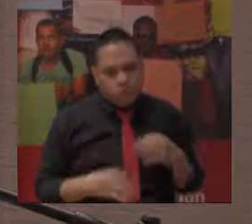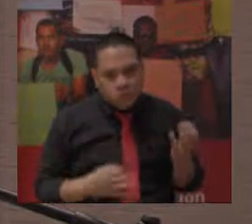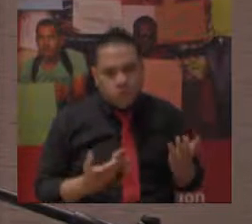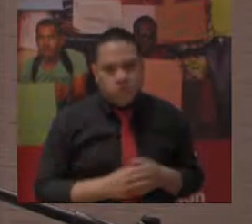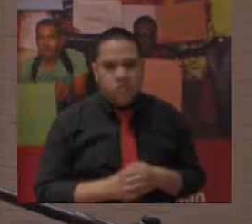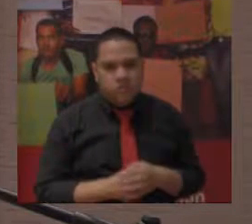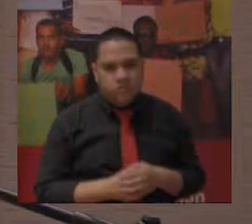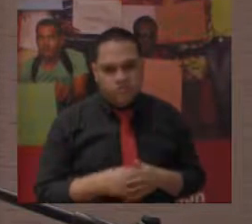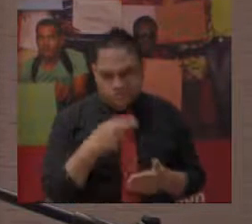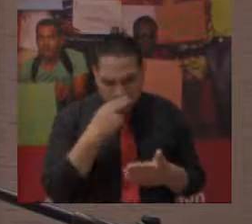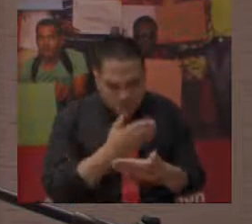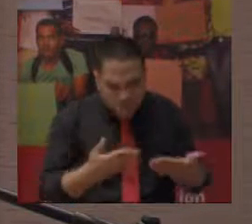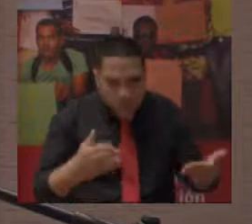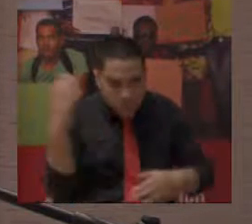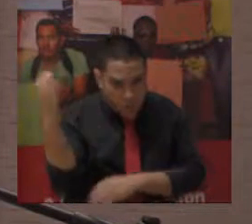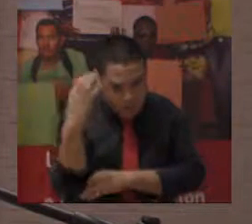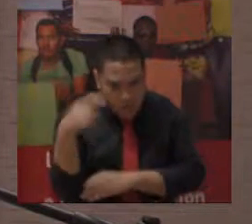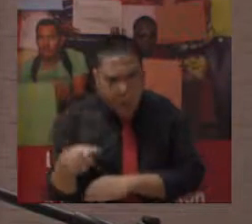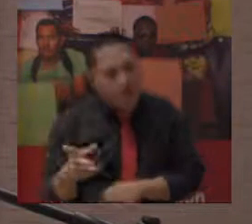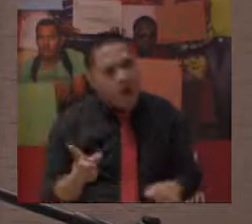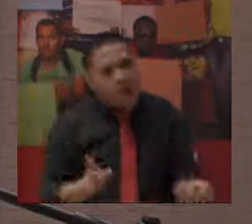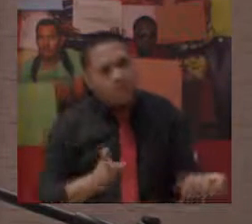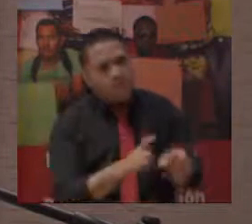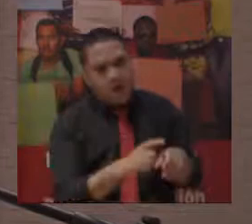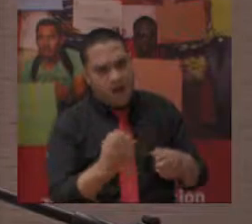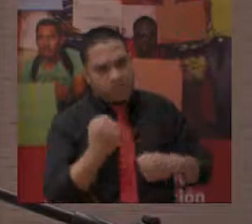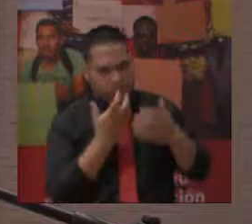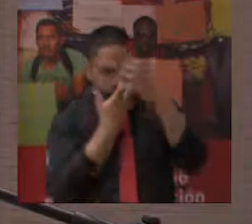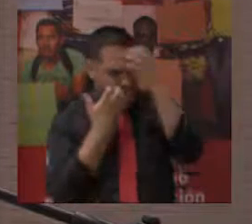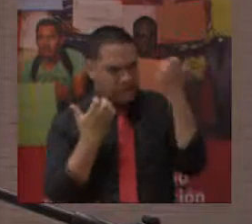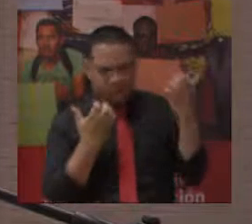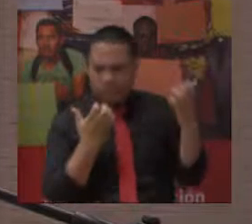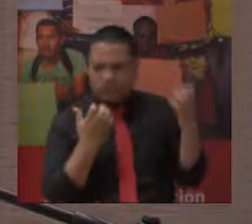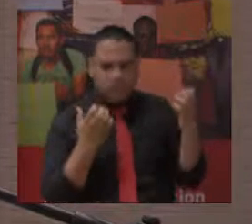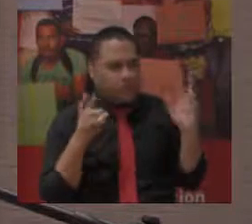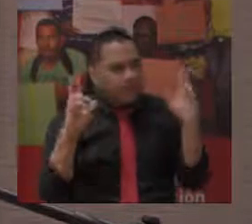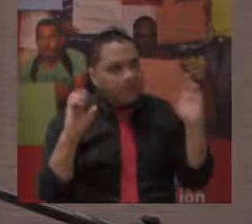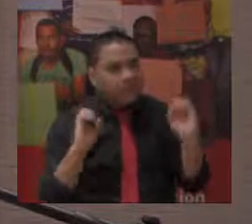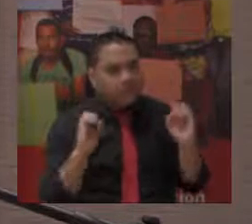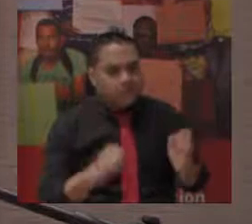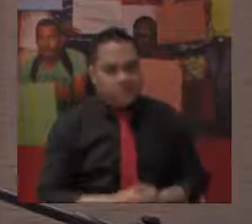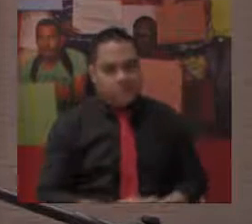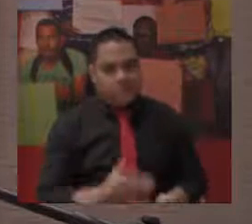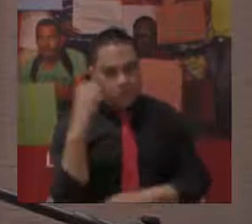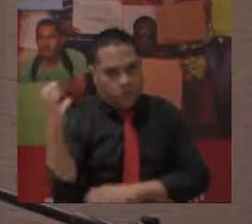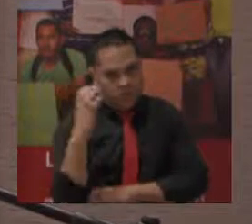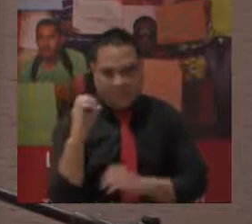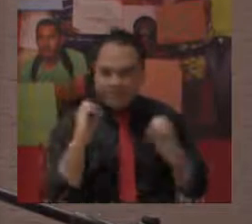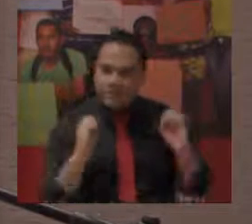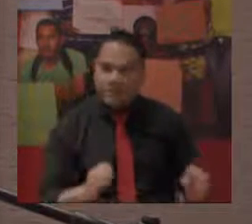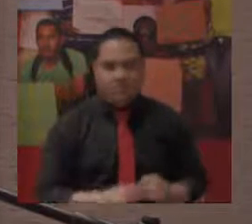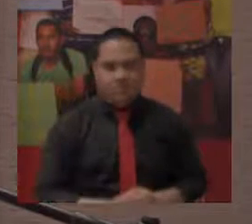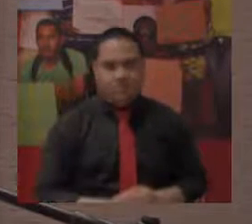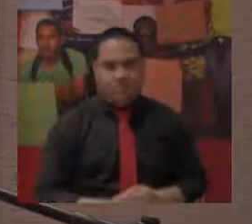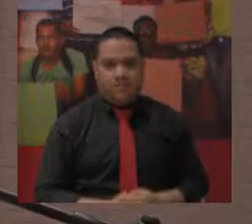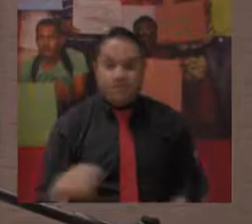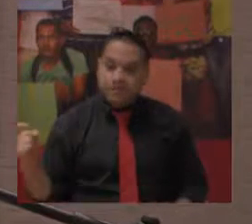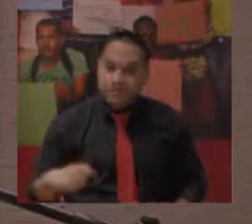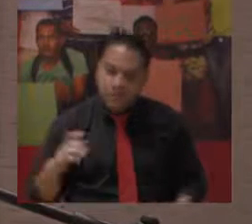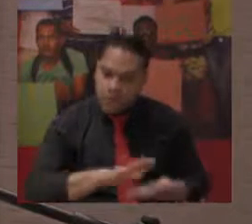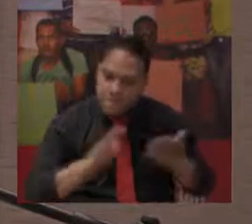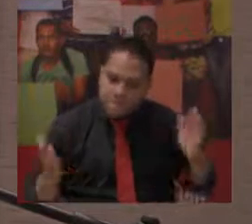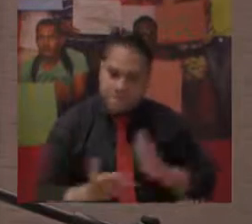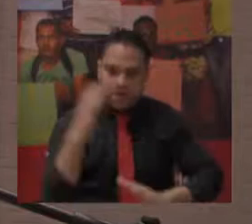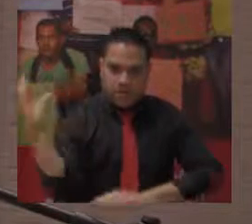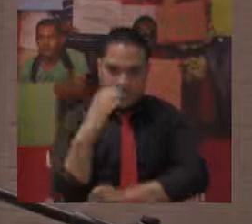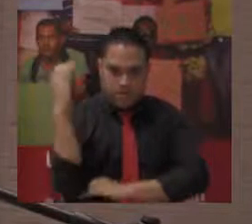porque a ningún niño en Colombia le debería tocar vivir esa circunstancia. Y creo que de eso se trata. Construir un país en paz es construir un